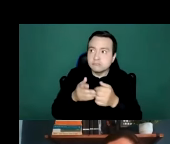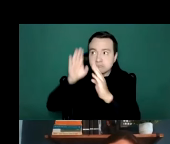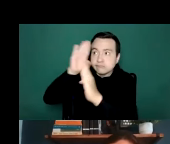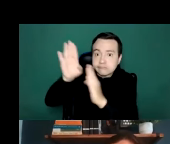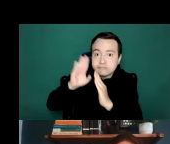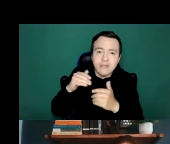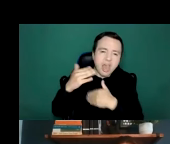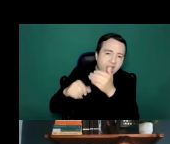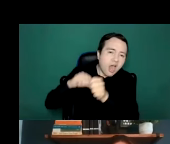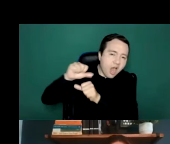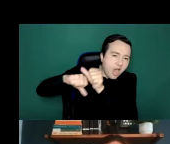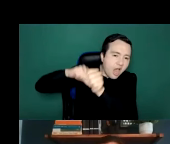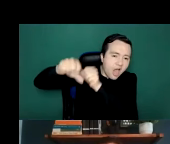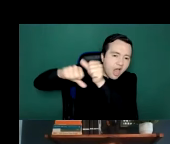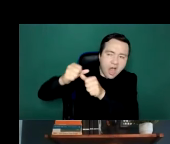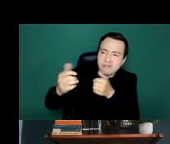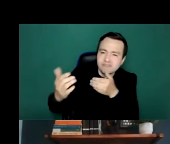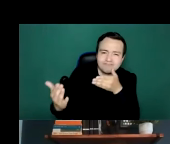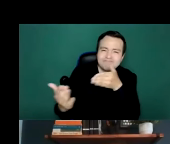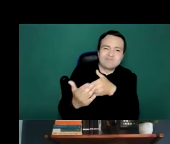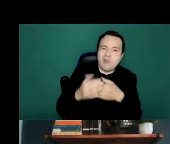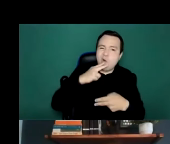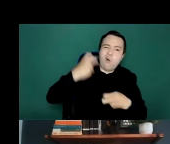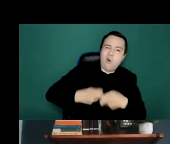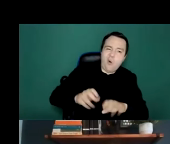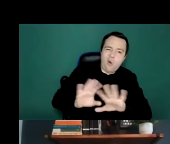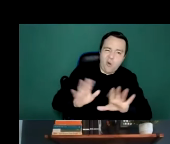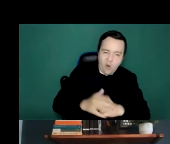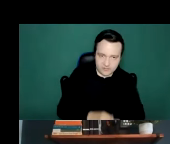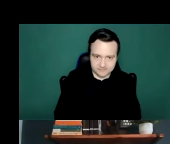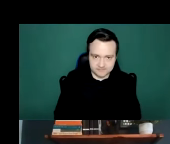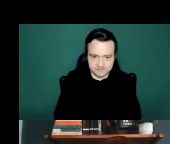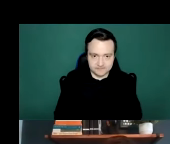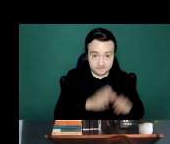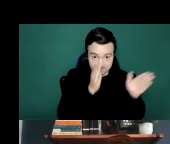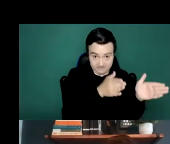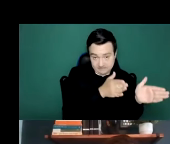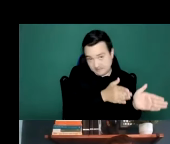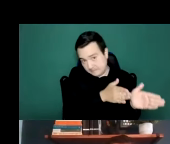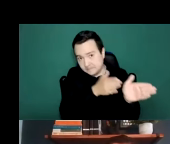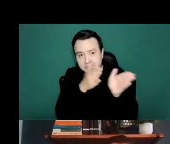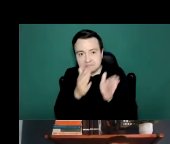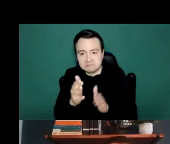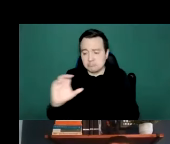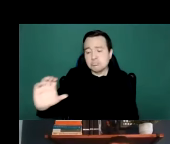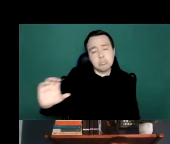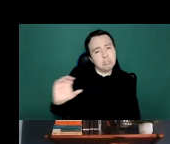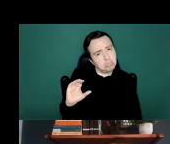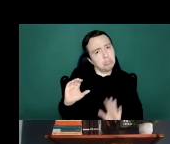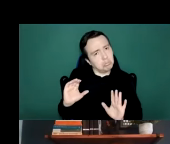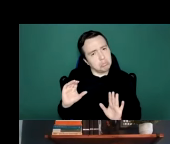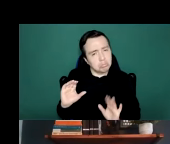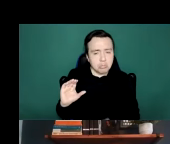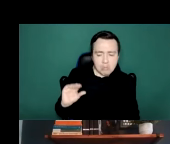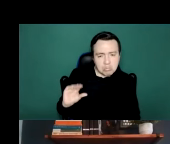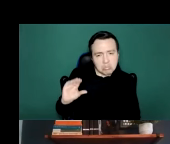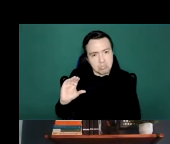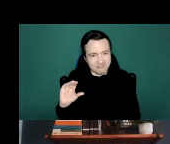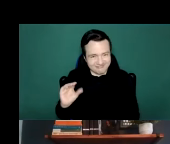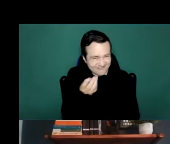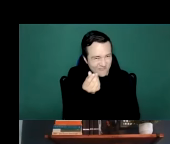muy complicados para las personas. Ahora, si nos movemos hacia los países de ingresos medianos bajos, nos damos cuenta de que